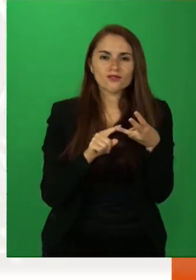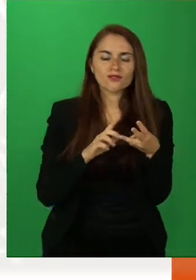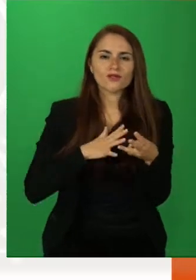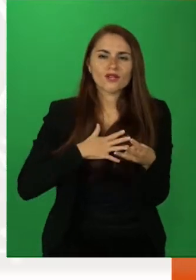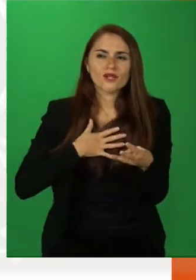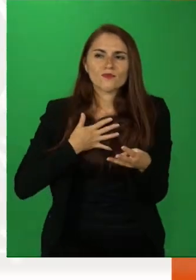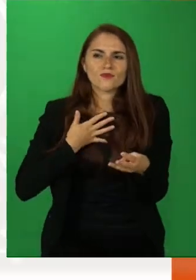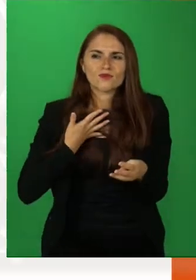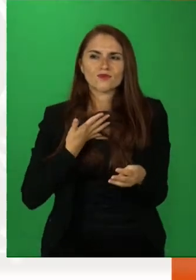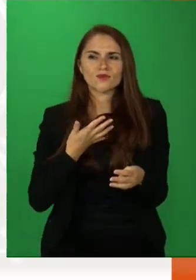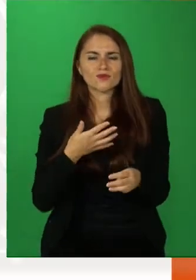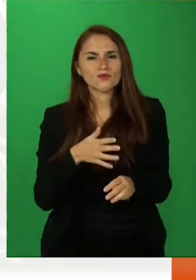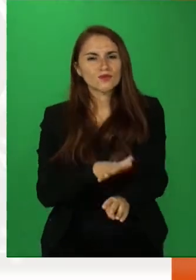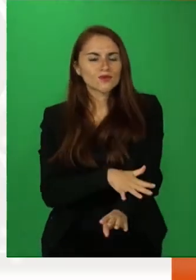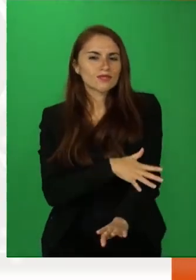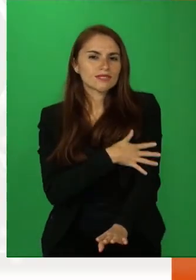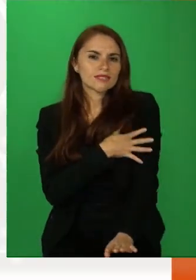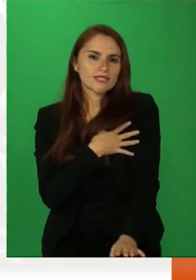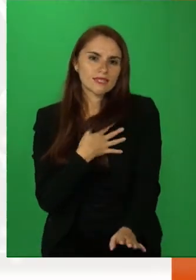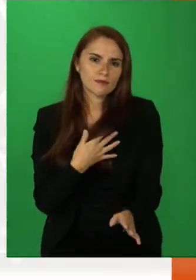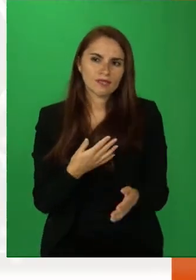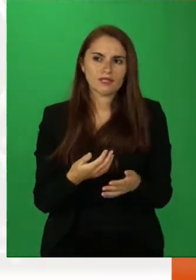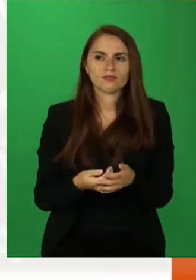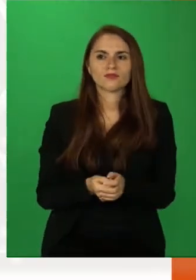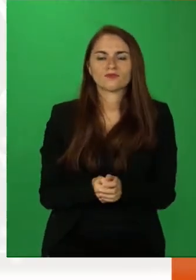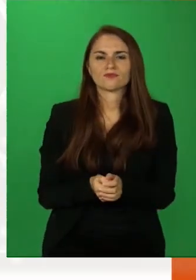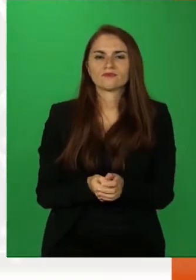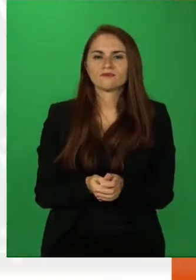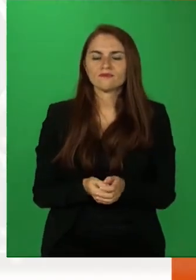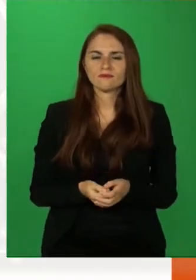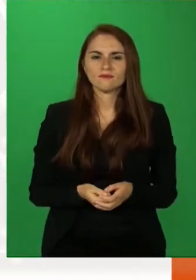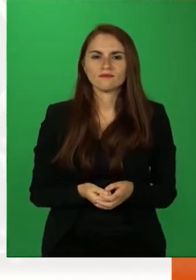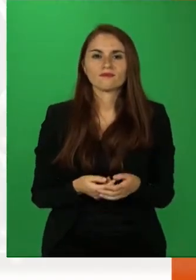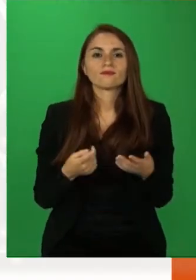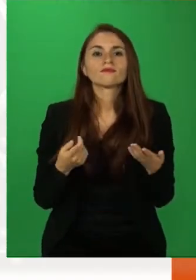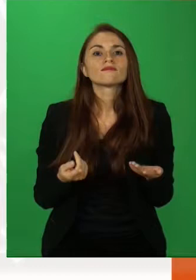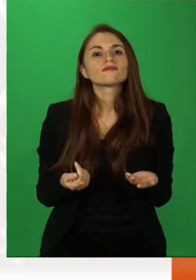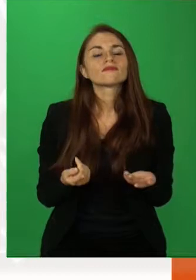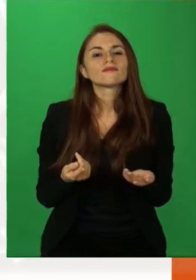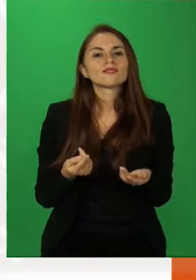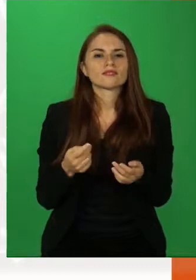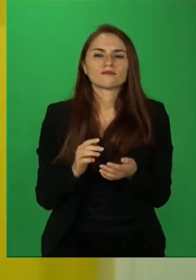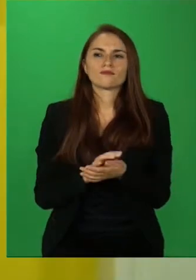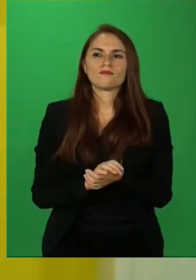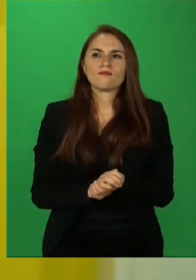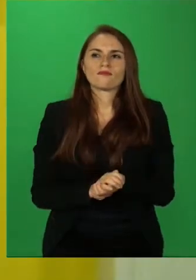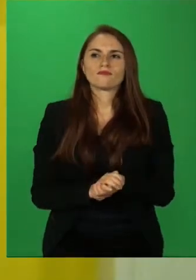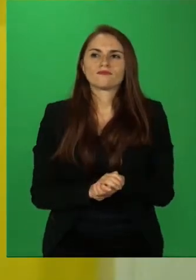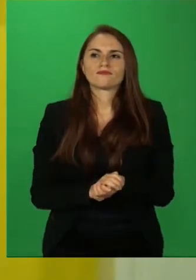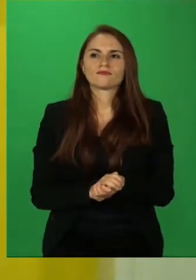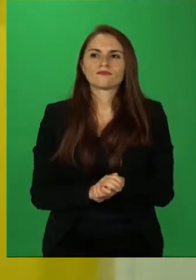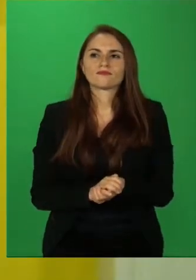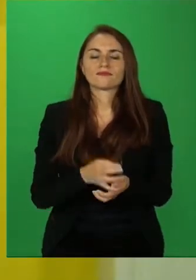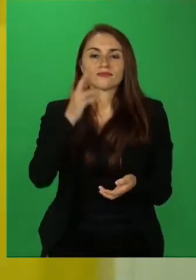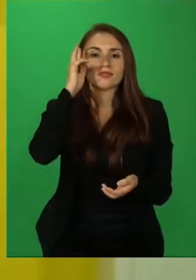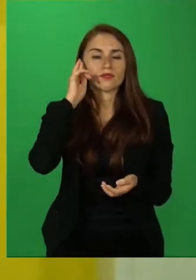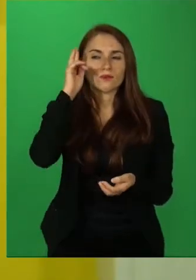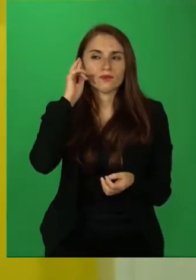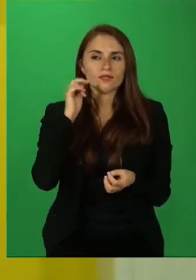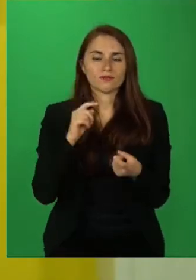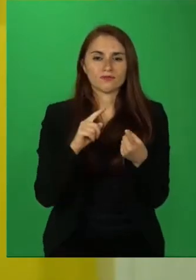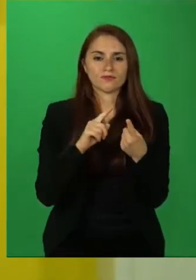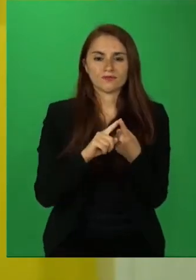aquellas palabras que deslizan pensamientos, sentimientos y emociones del emisor. Recuerda